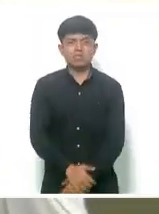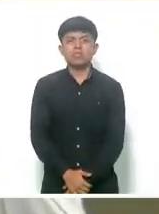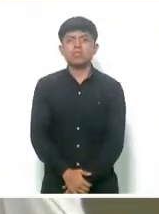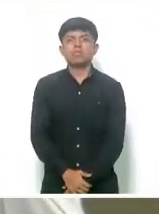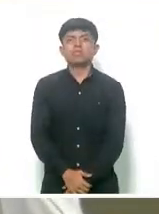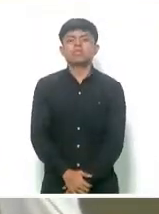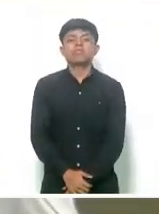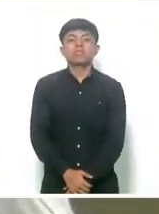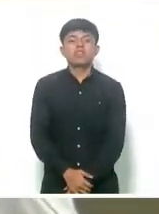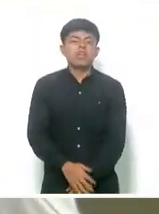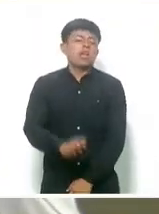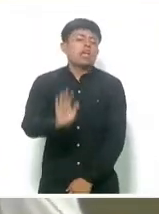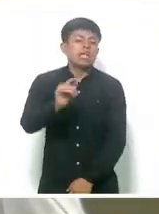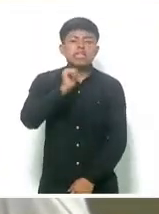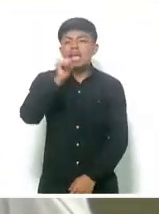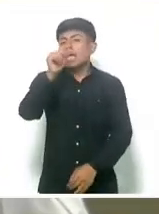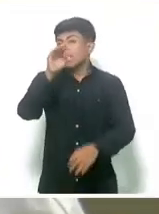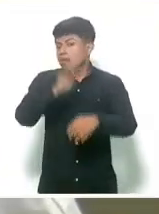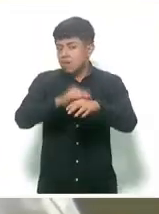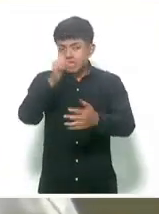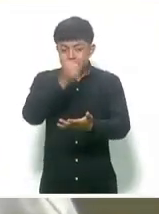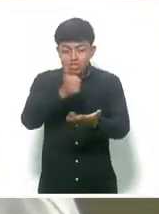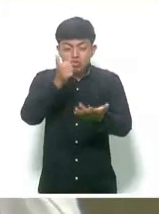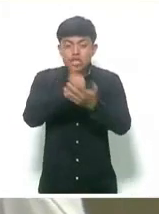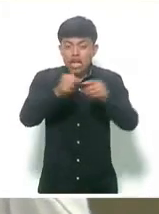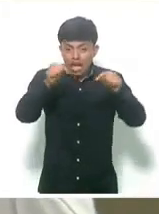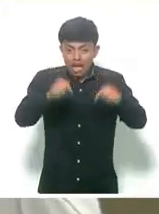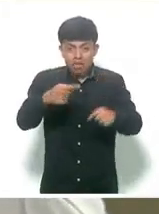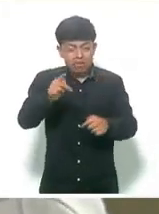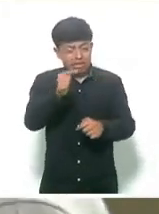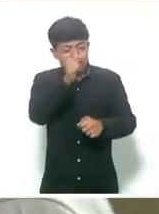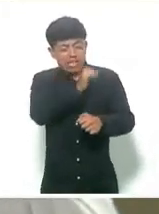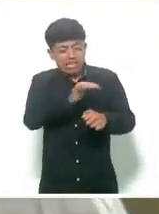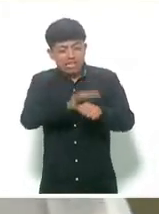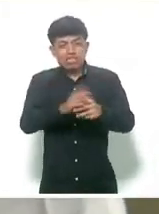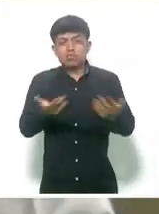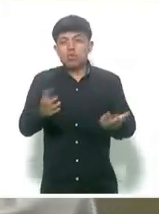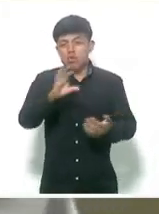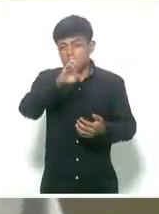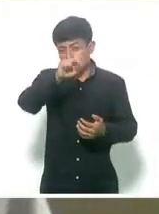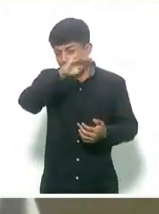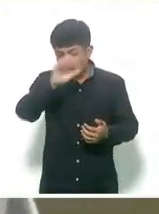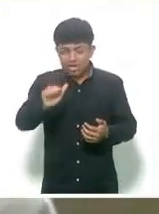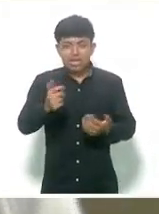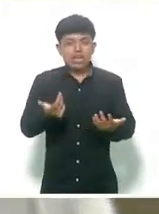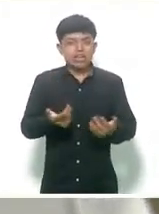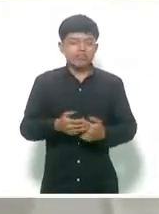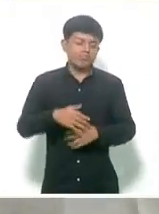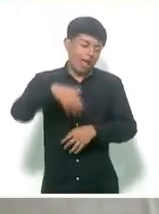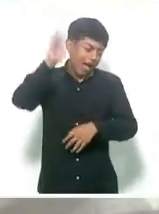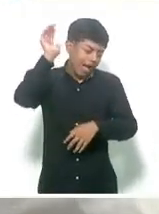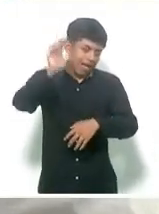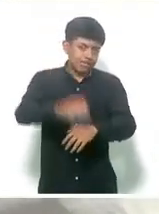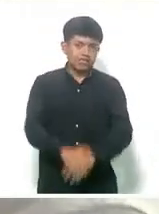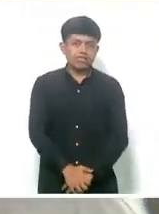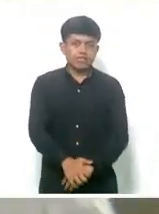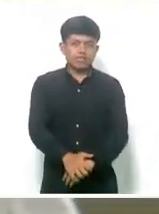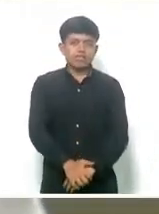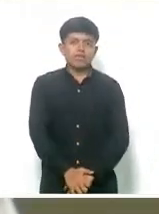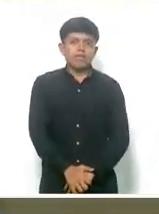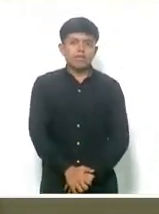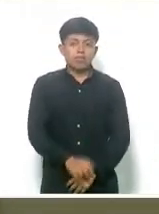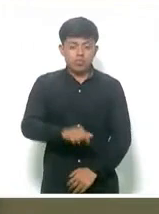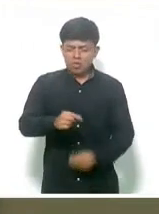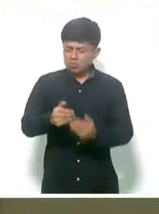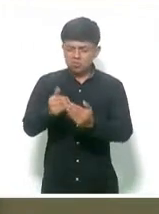Elmo de lo que es la Cuenca y sobre todo Elmo no en el año 2016 tuve la oportunidad de conversar